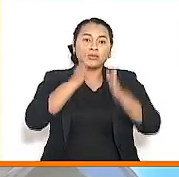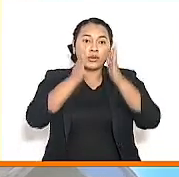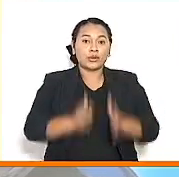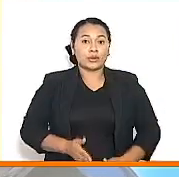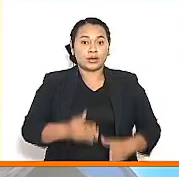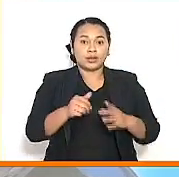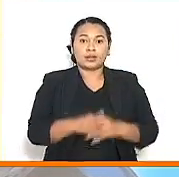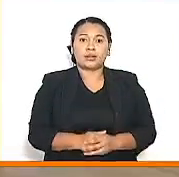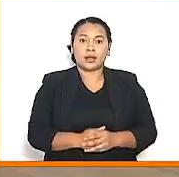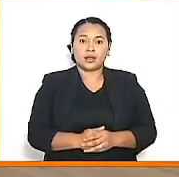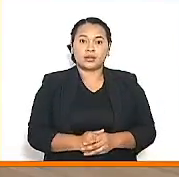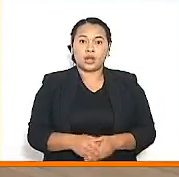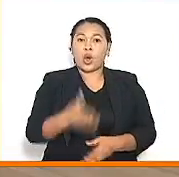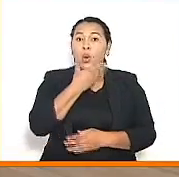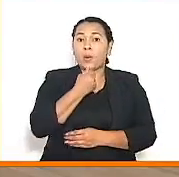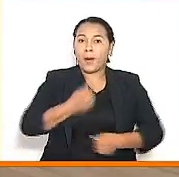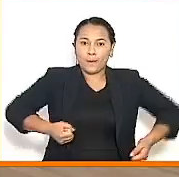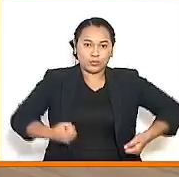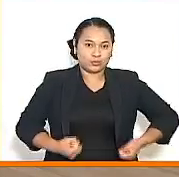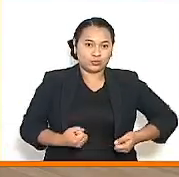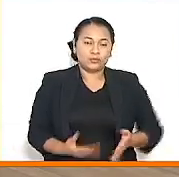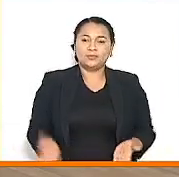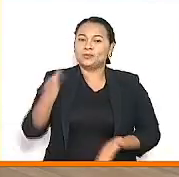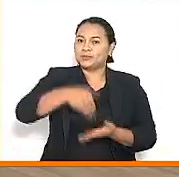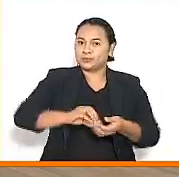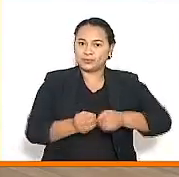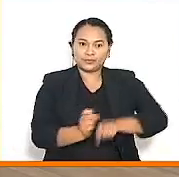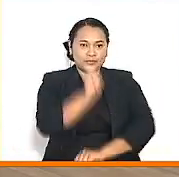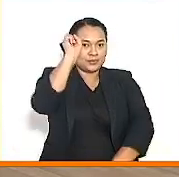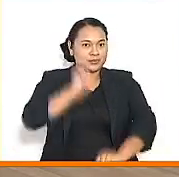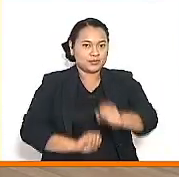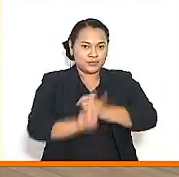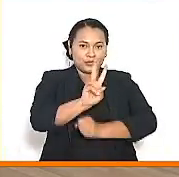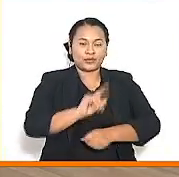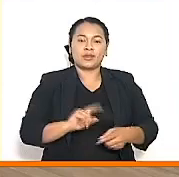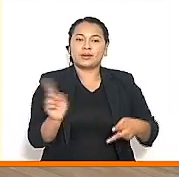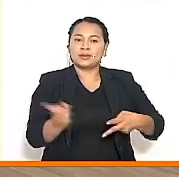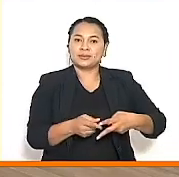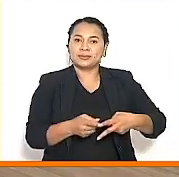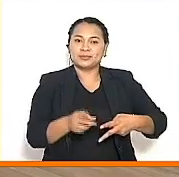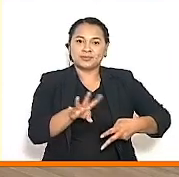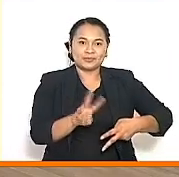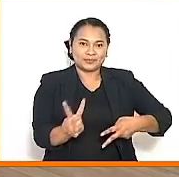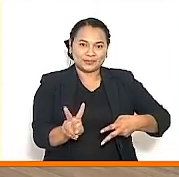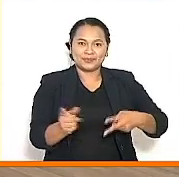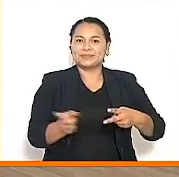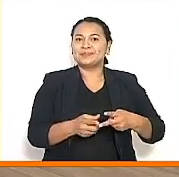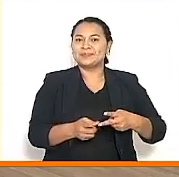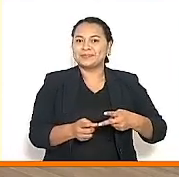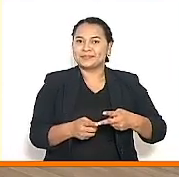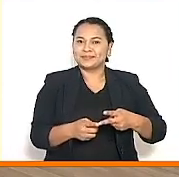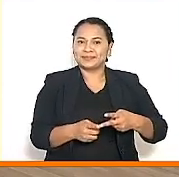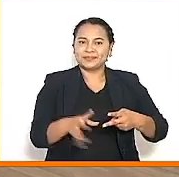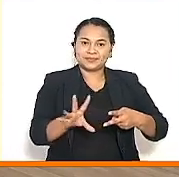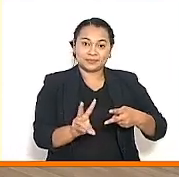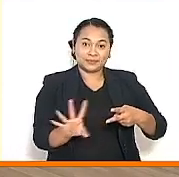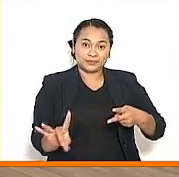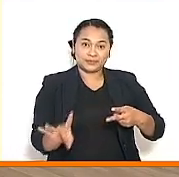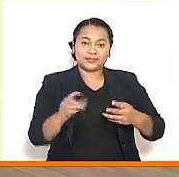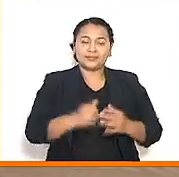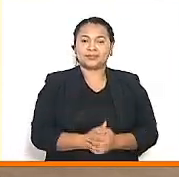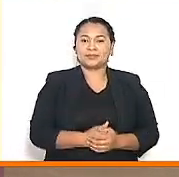catrachata Putuco. Con gusto repito, tus dos números favorecidos son posición 1, 42, posición 2,